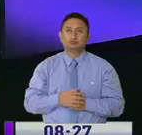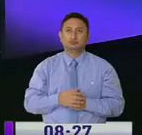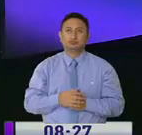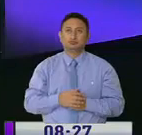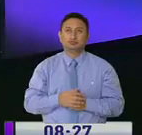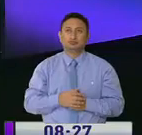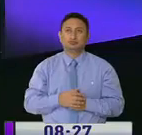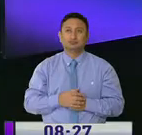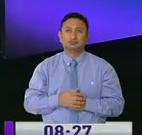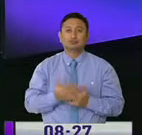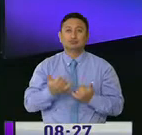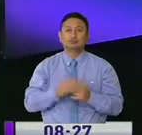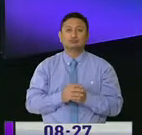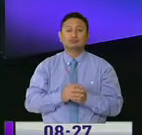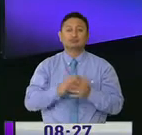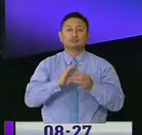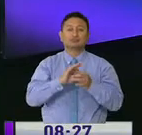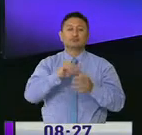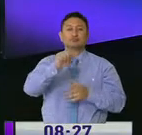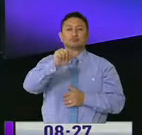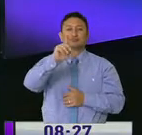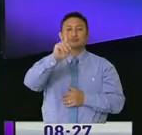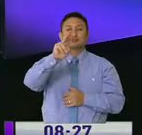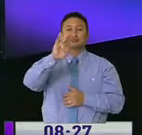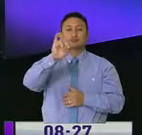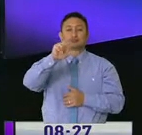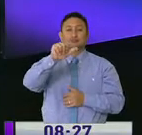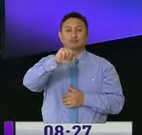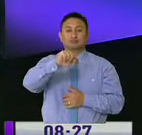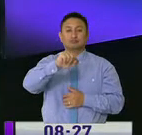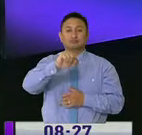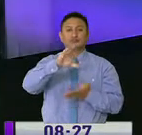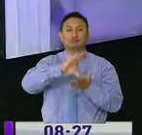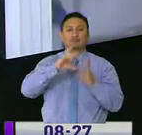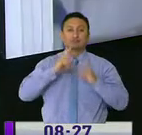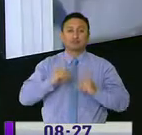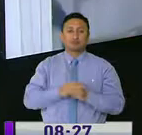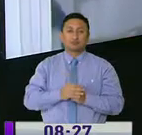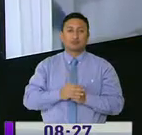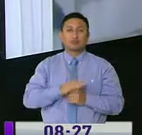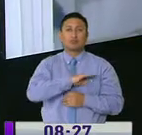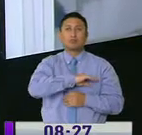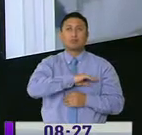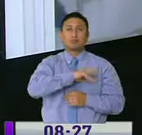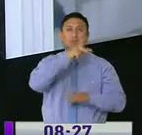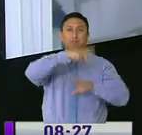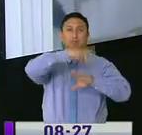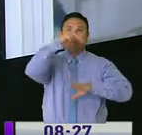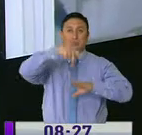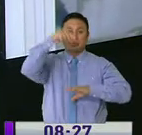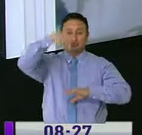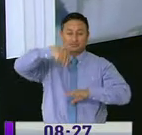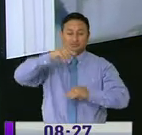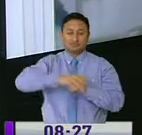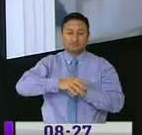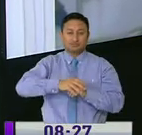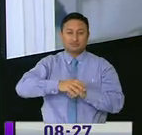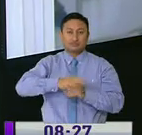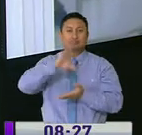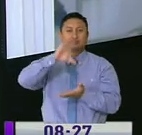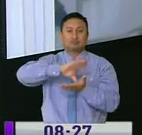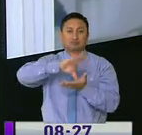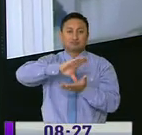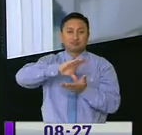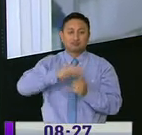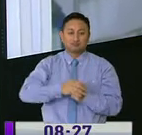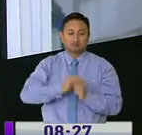Vamos inmediatamente con Adriana Rojas. Ella se encuentra en el Centro de Salud Misión Pichincha, ubicado en el centro de nuestra ciudad, en el Distrito Centro. Va